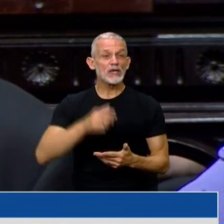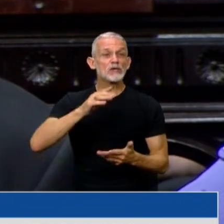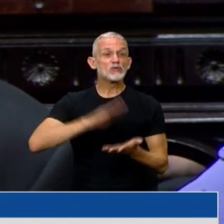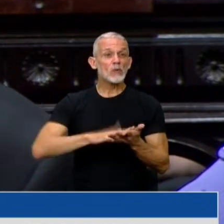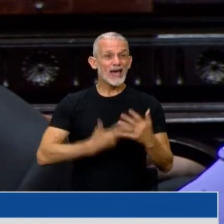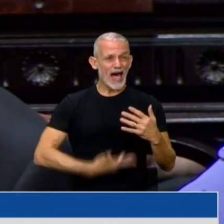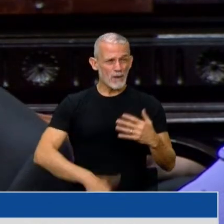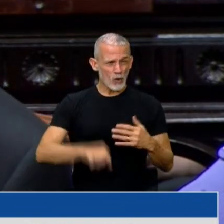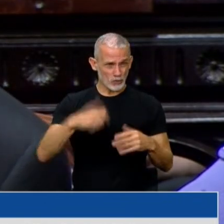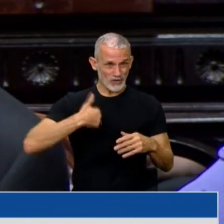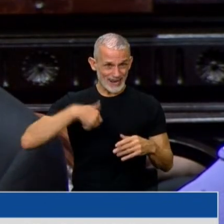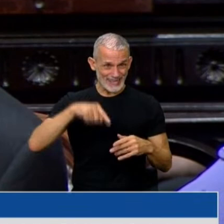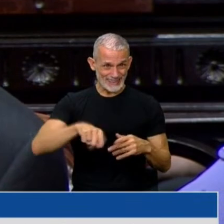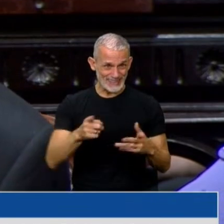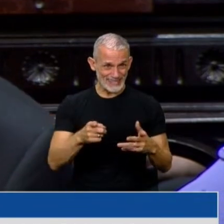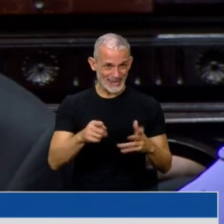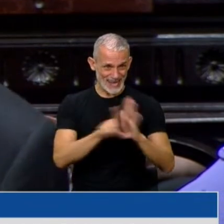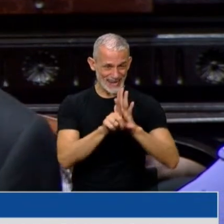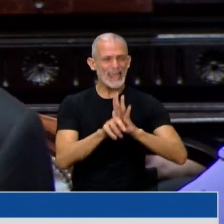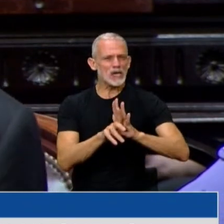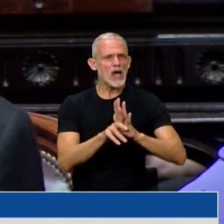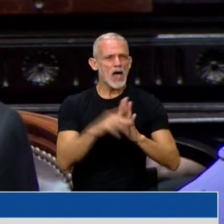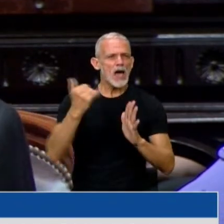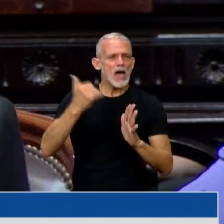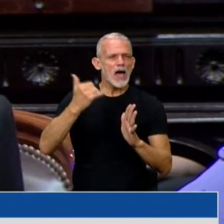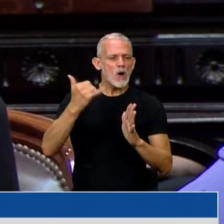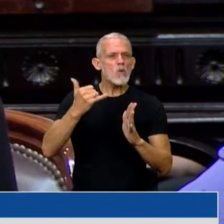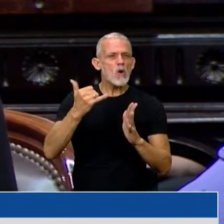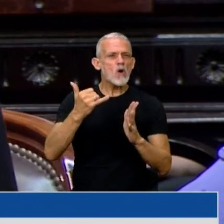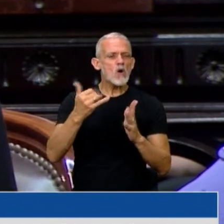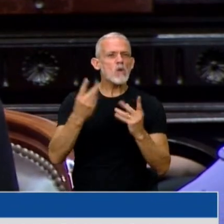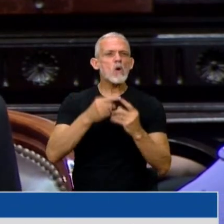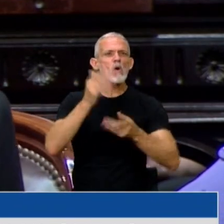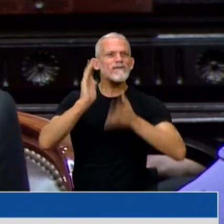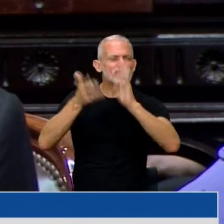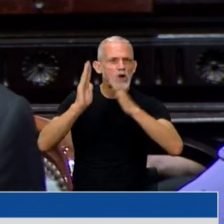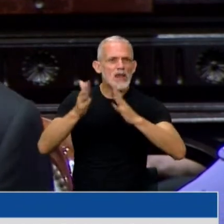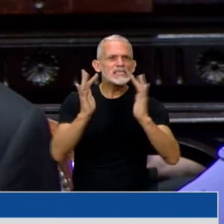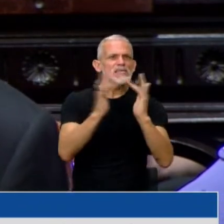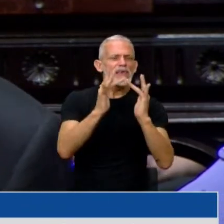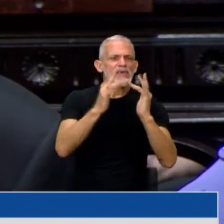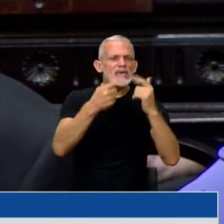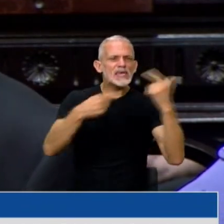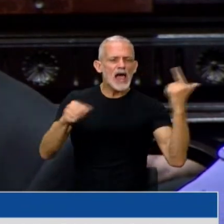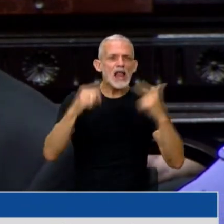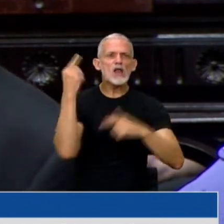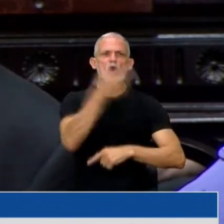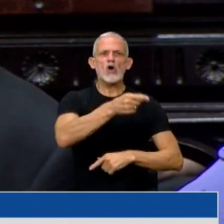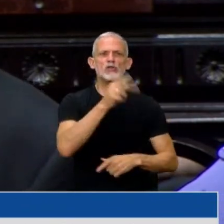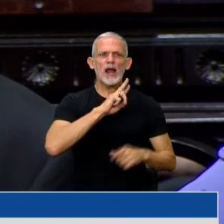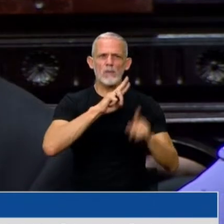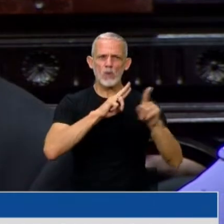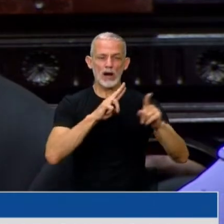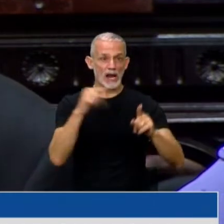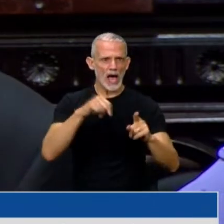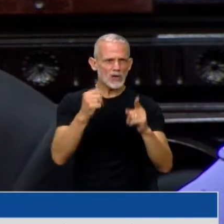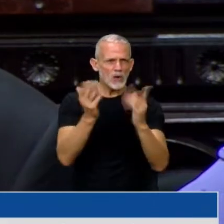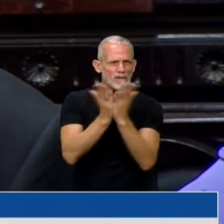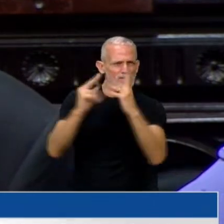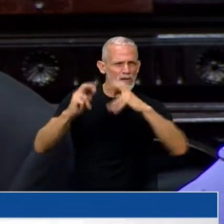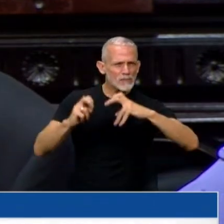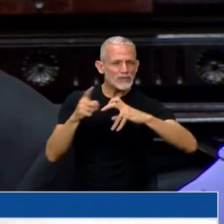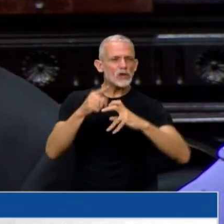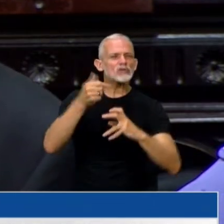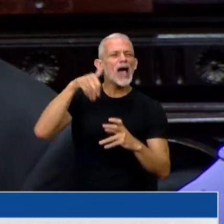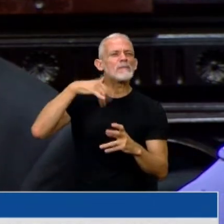del aborto en la Argentina, hubo muchísima violencia digital contra las mujeres. Hay un estudio que